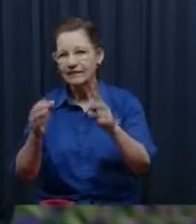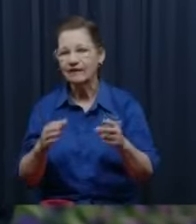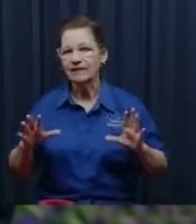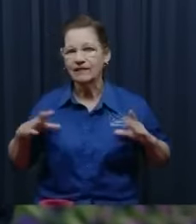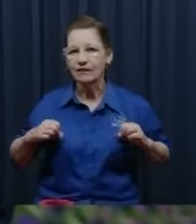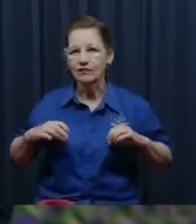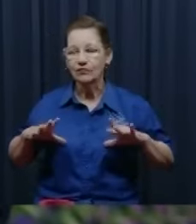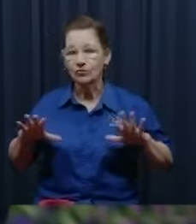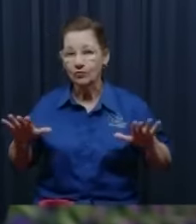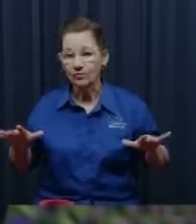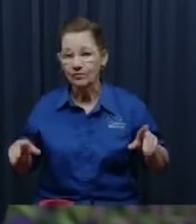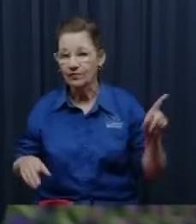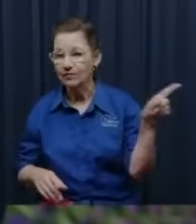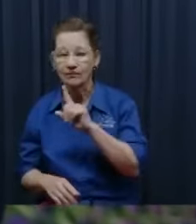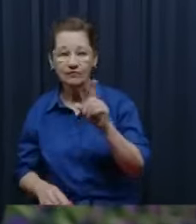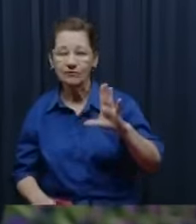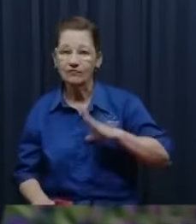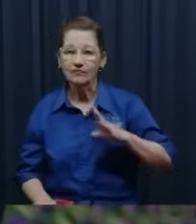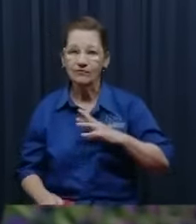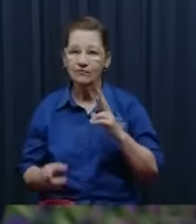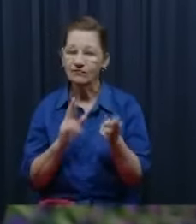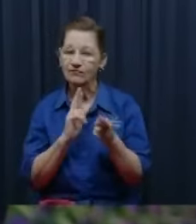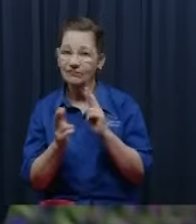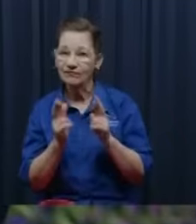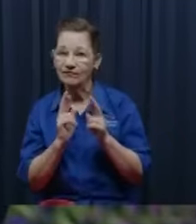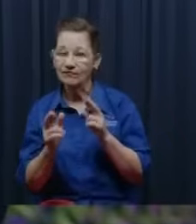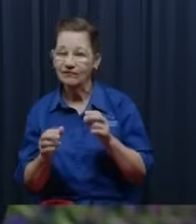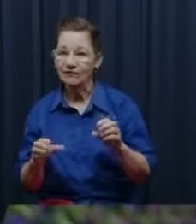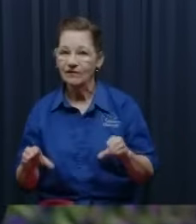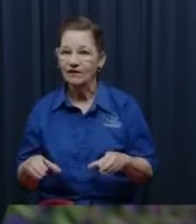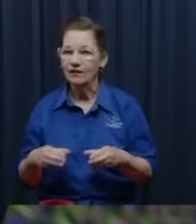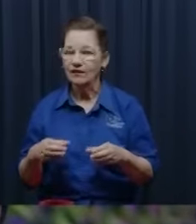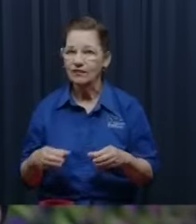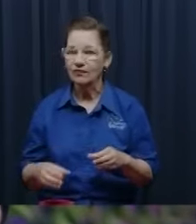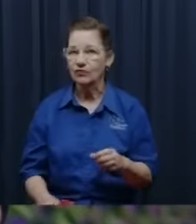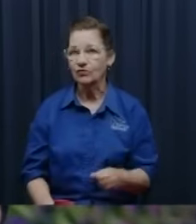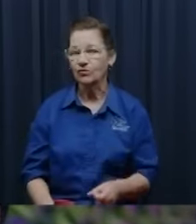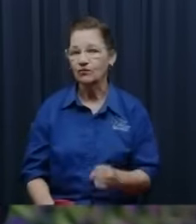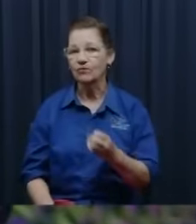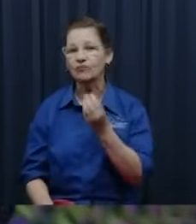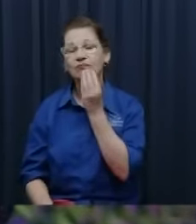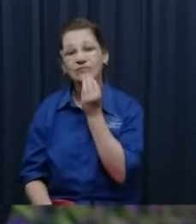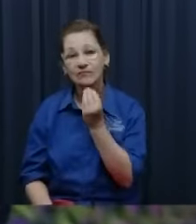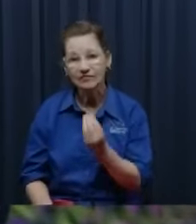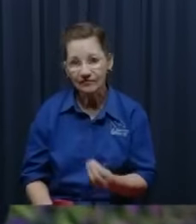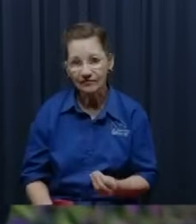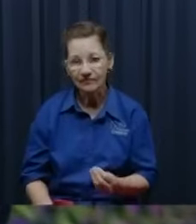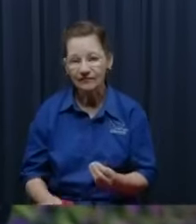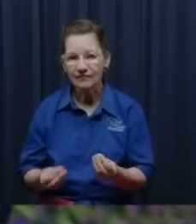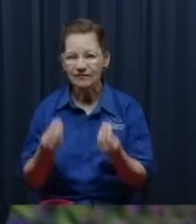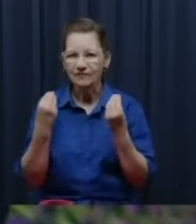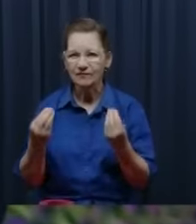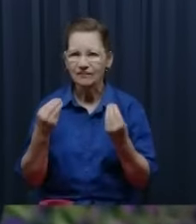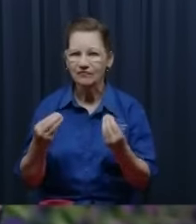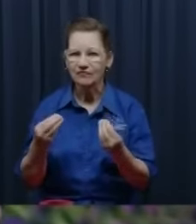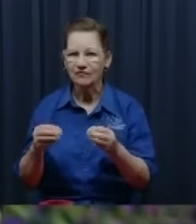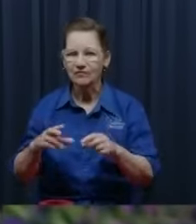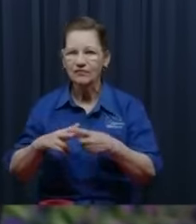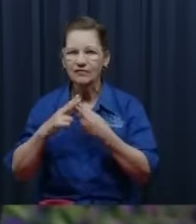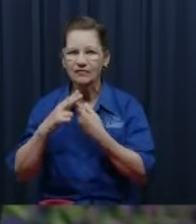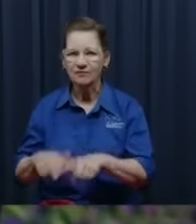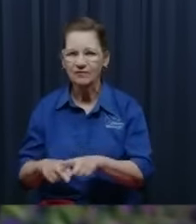con Israel dentro de ellos muchos empezaron a romper relaciones a retirar a sus Embajadores